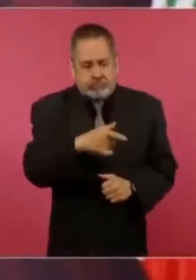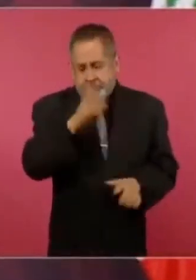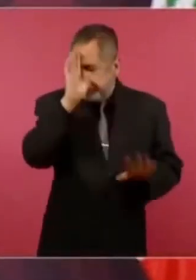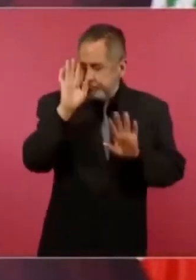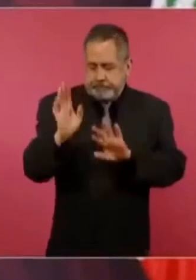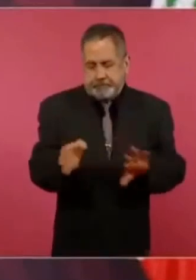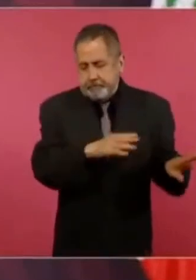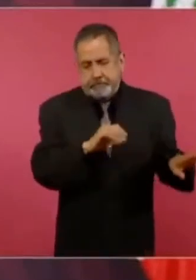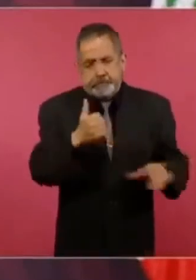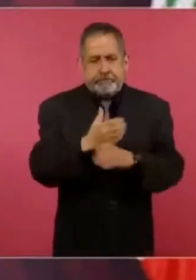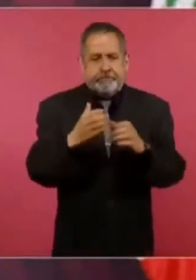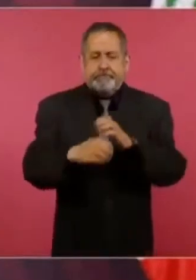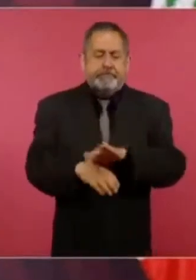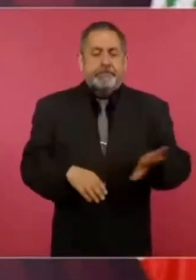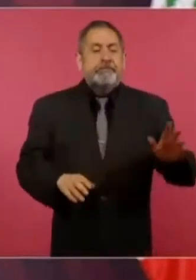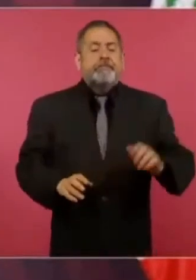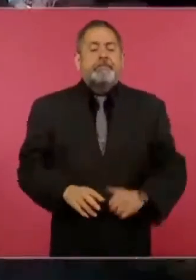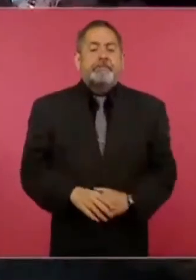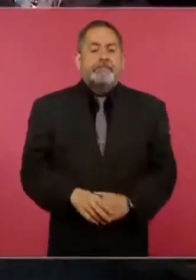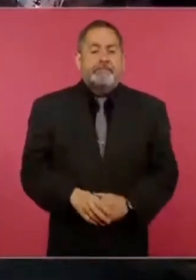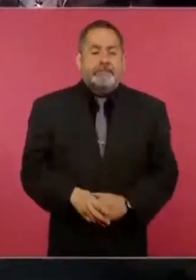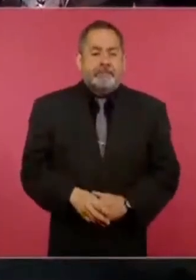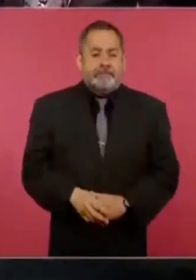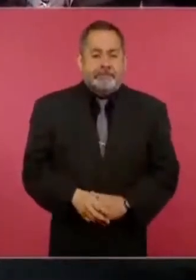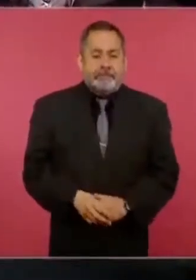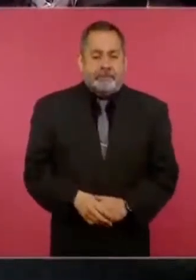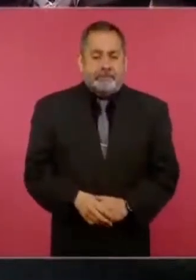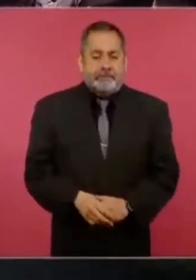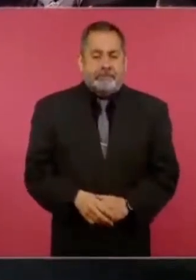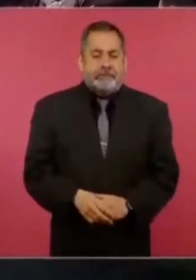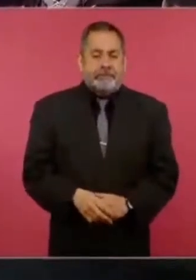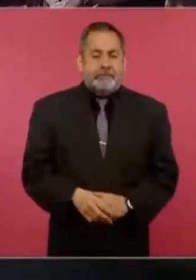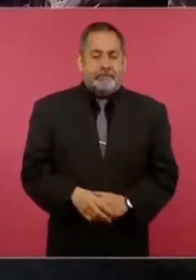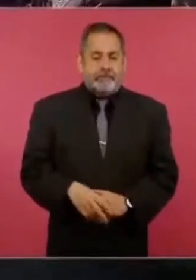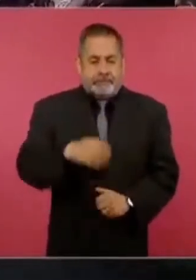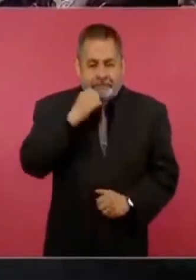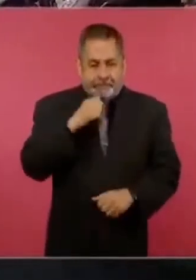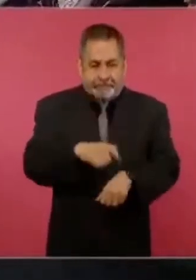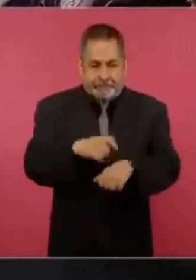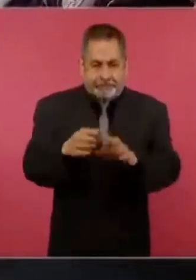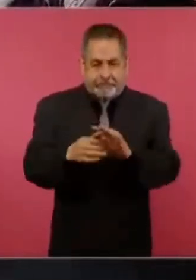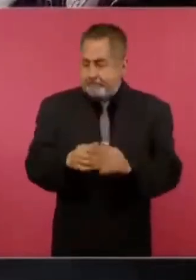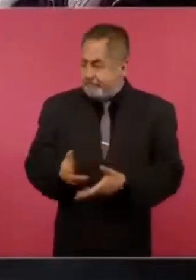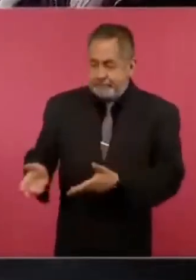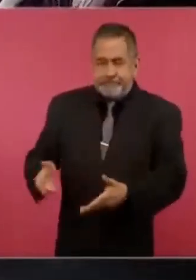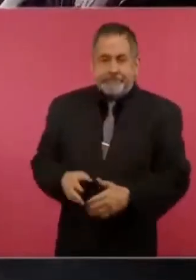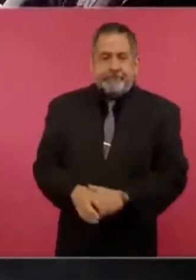otro asunto. Ya te quité mucho tiempo.